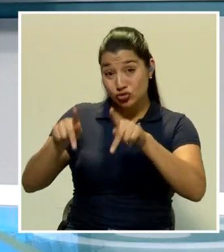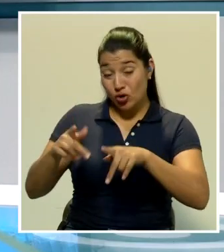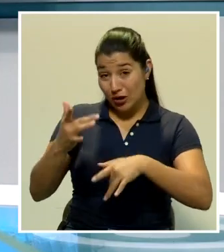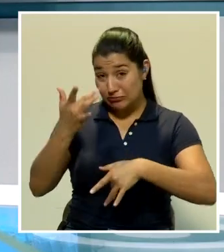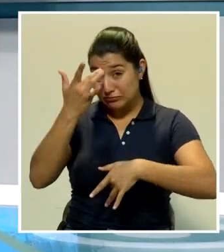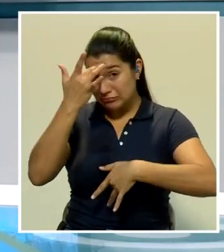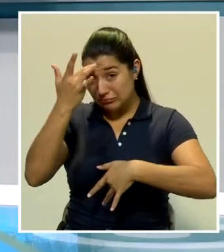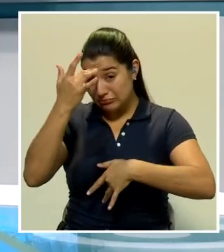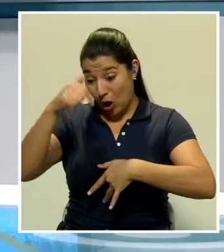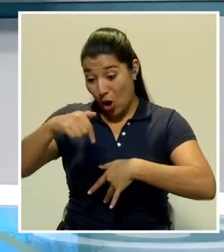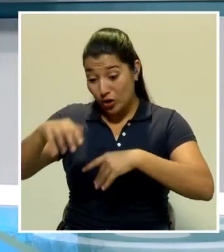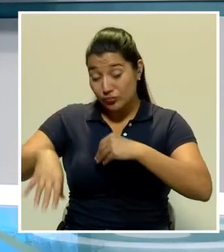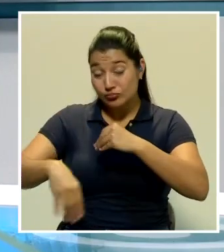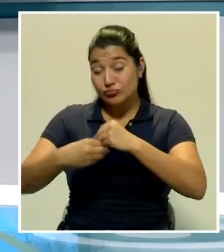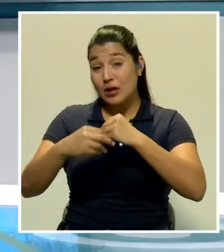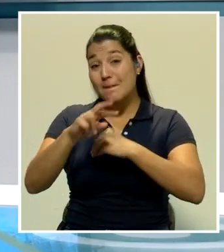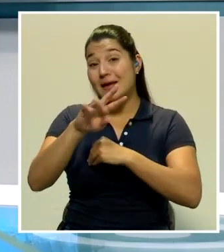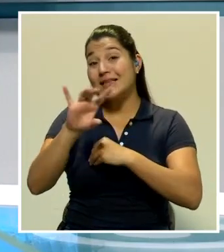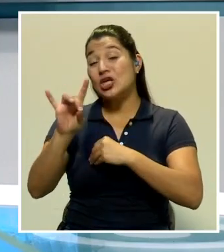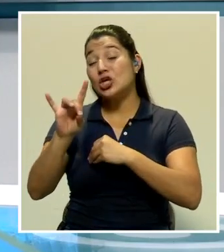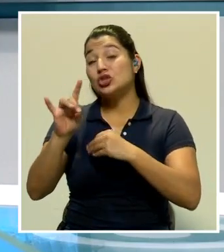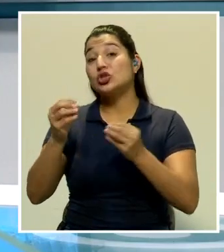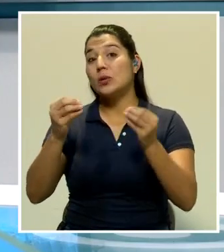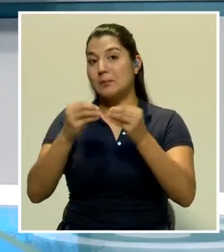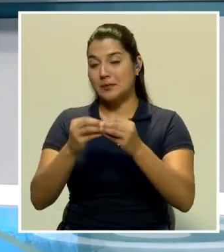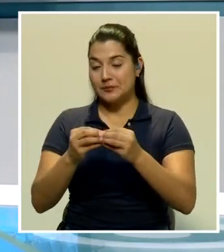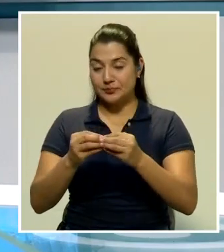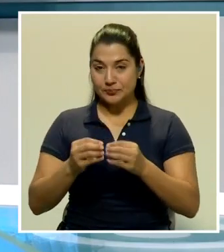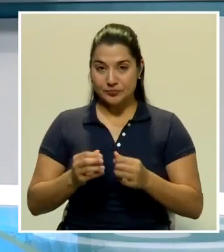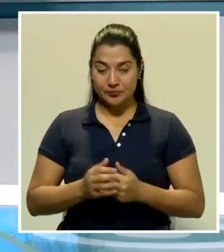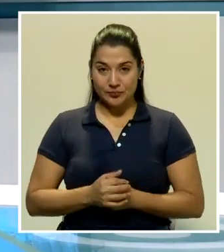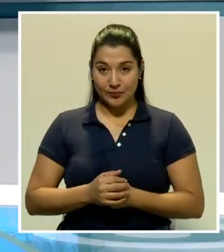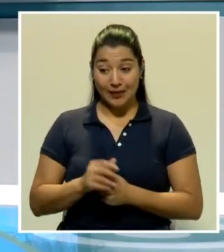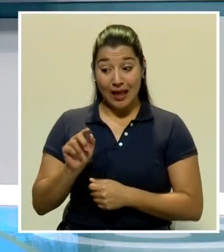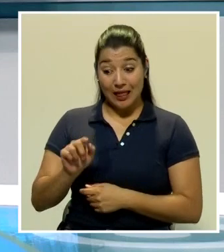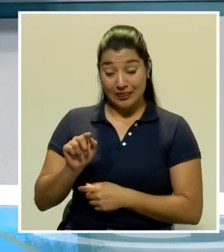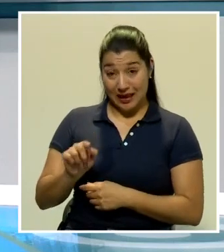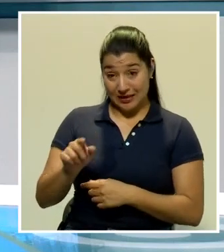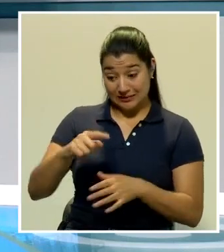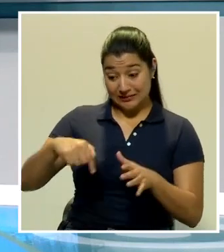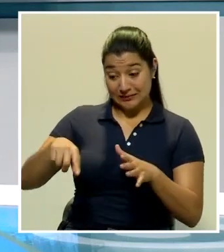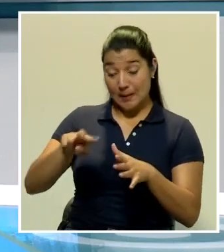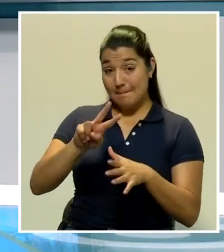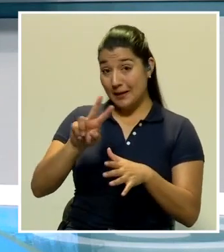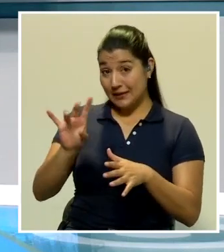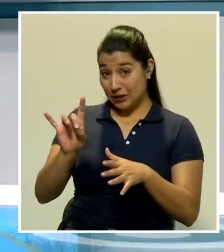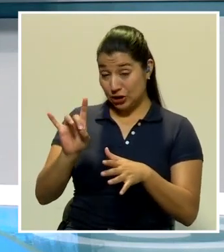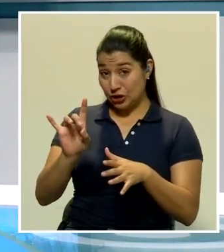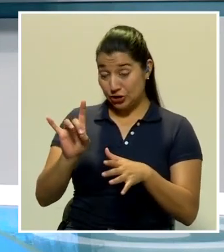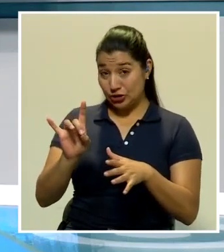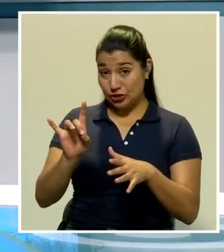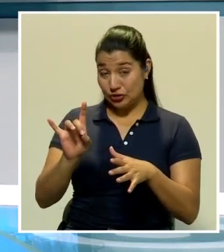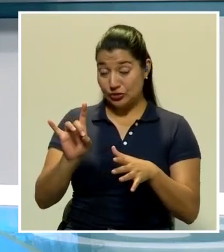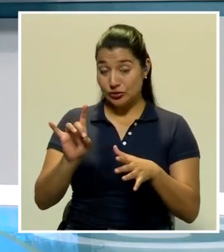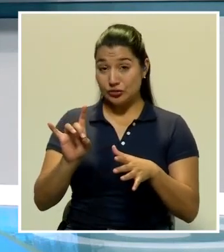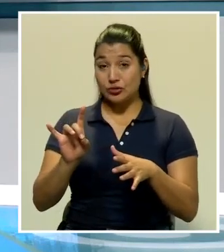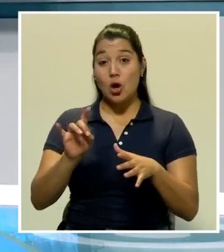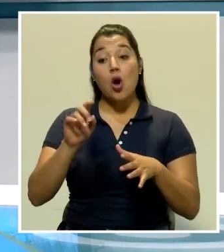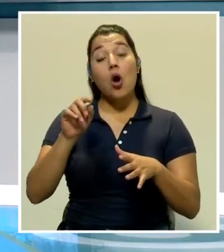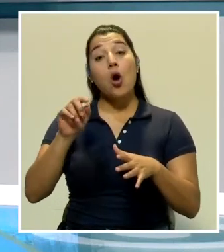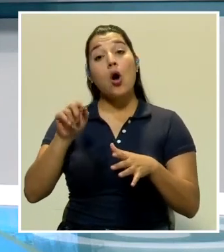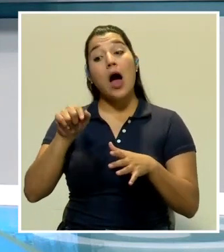incrementó hoy en 28 nuevos casos. De estos nuevos casos diagnosticados